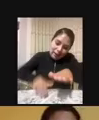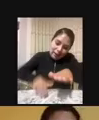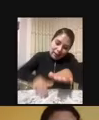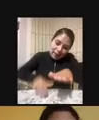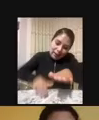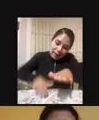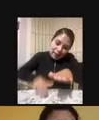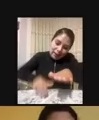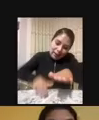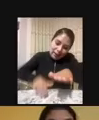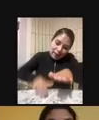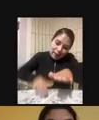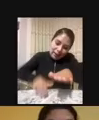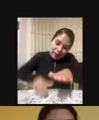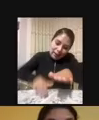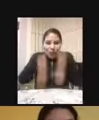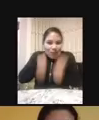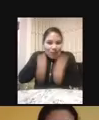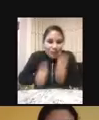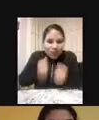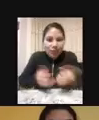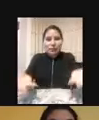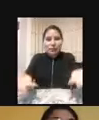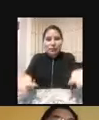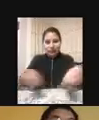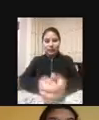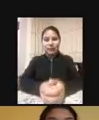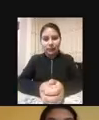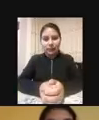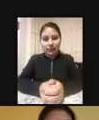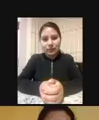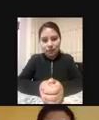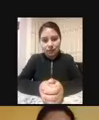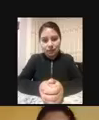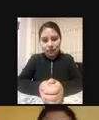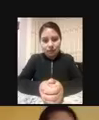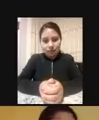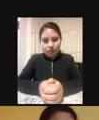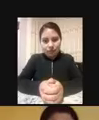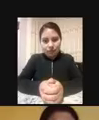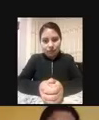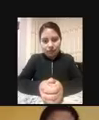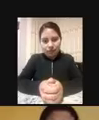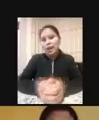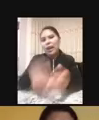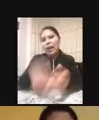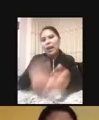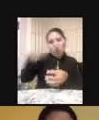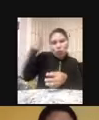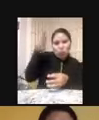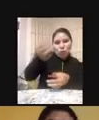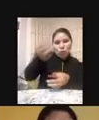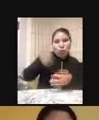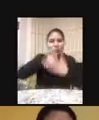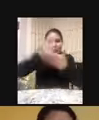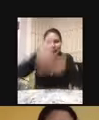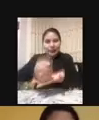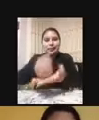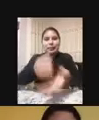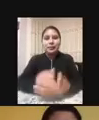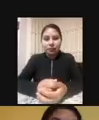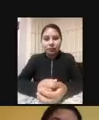cosas básicas que nos permiten desarrollar habilidades que a la larga nos van a servir. Este modo de juego